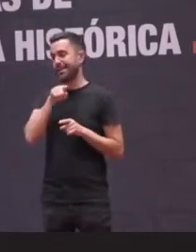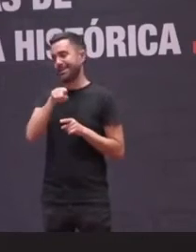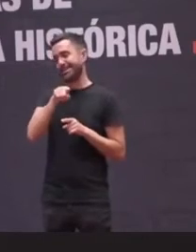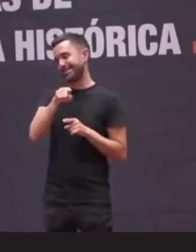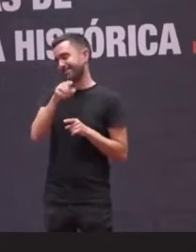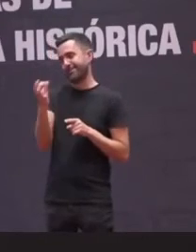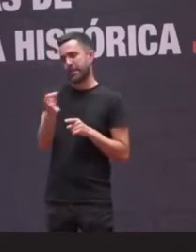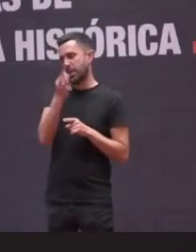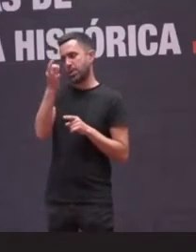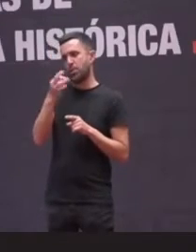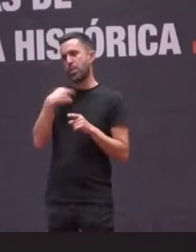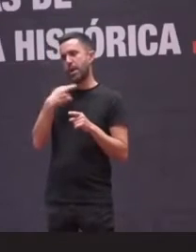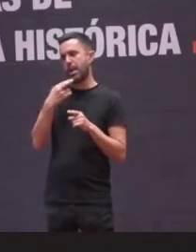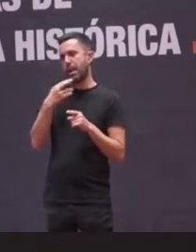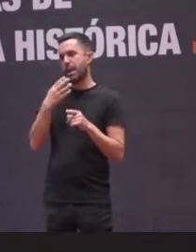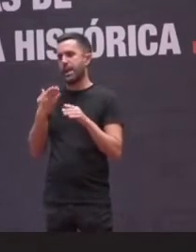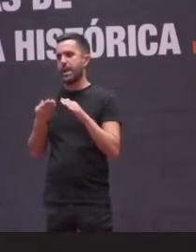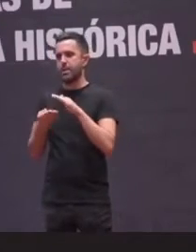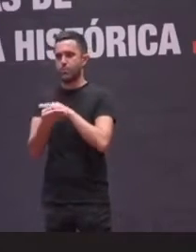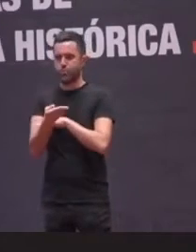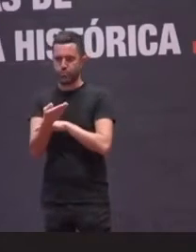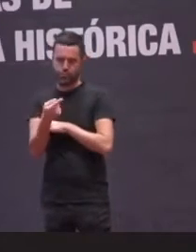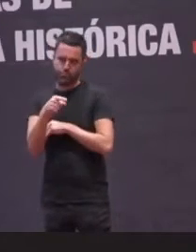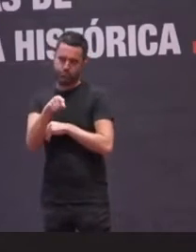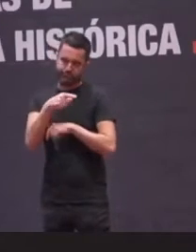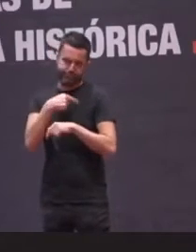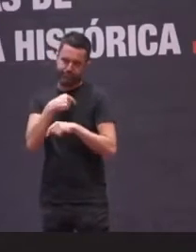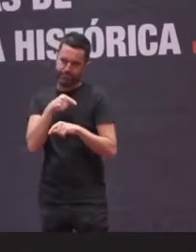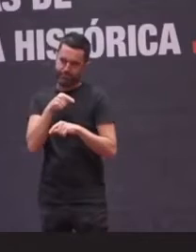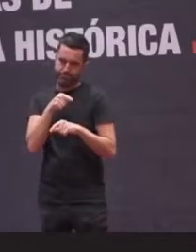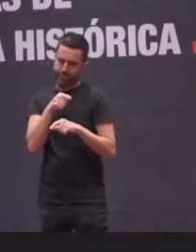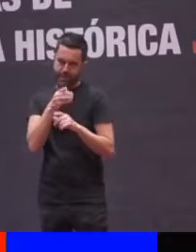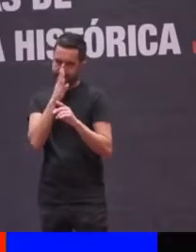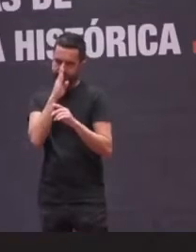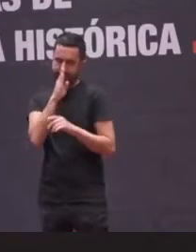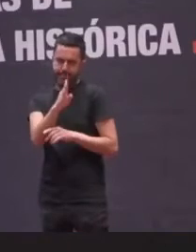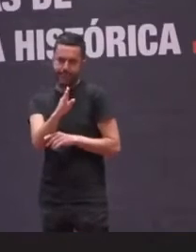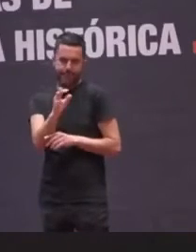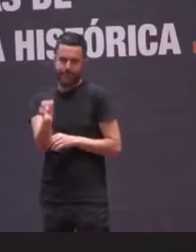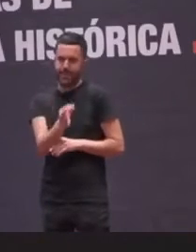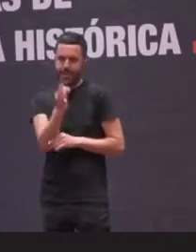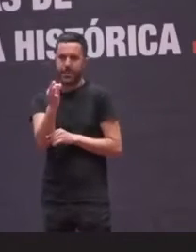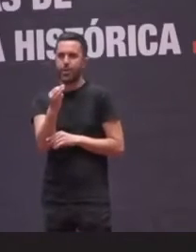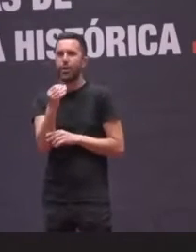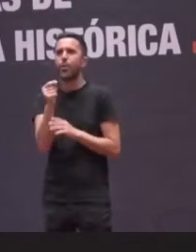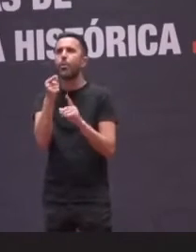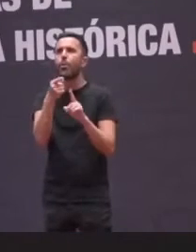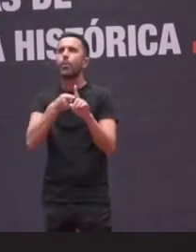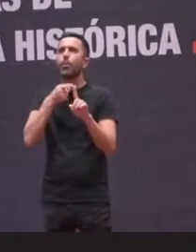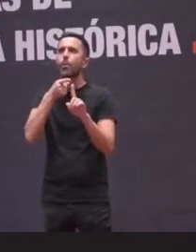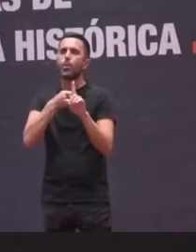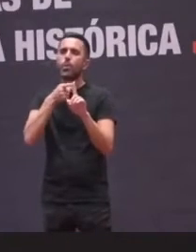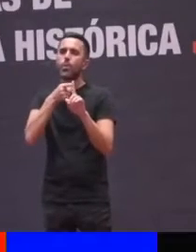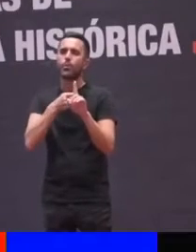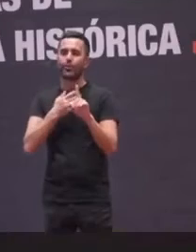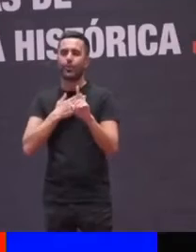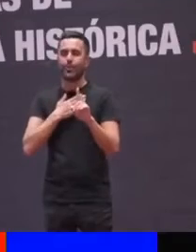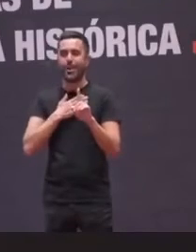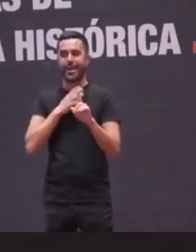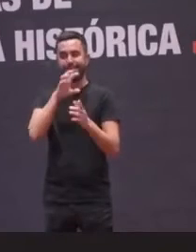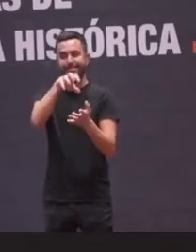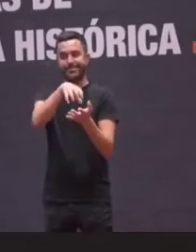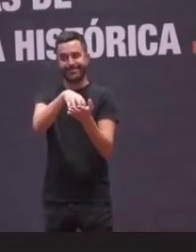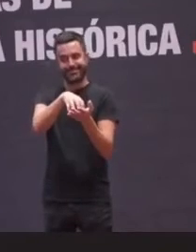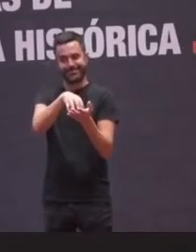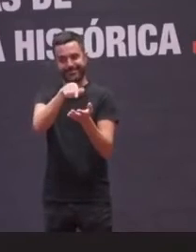a demanda os demandados e comentarei despois. Unha clave vai ser si o uso que se fai dese ben